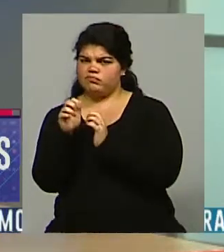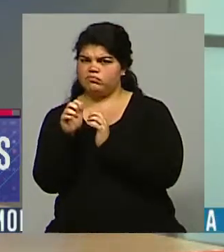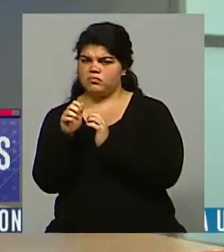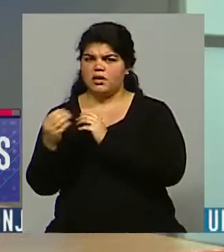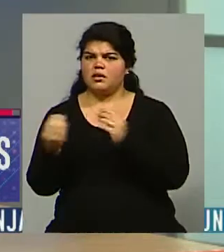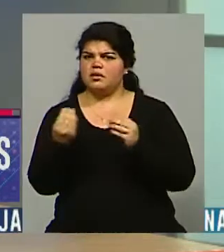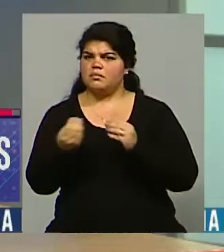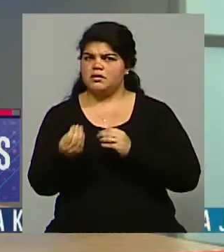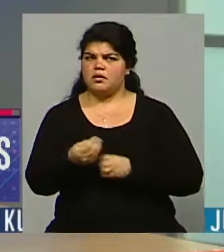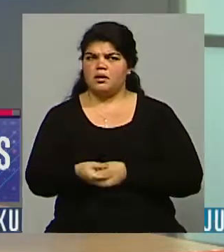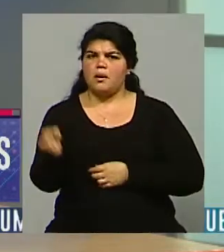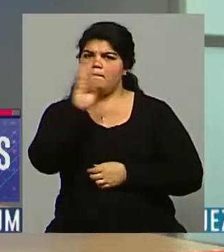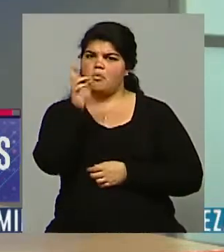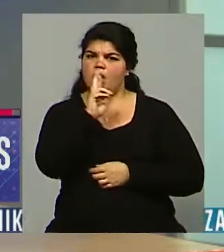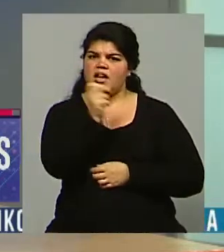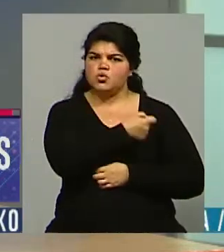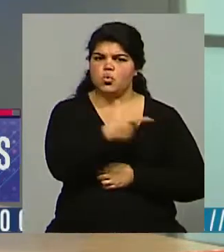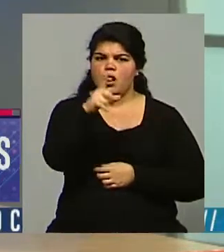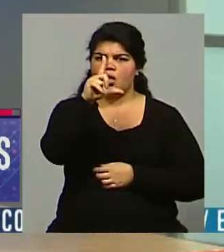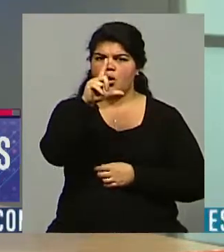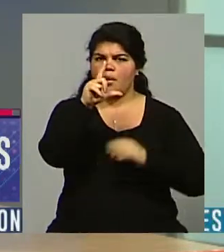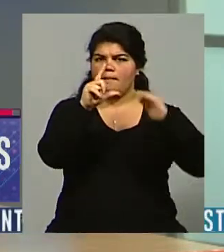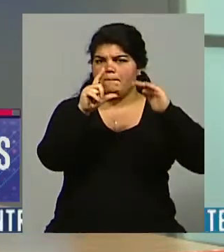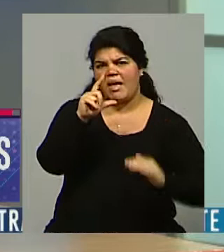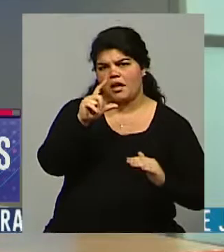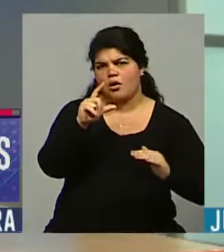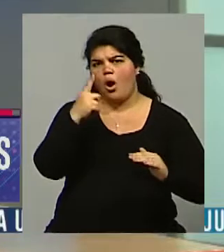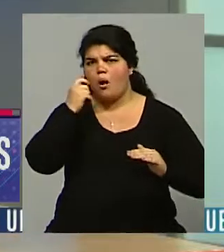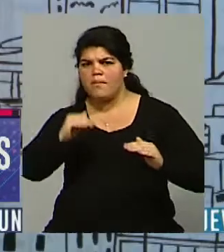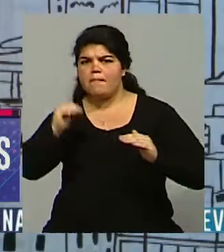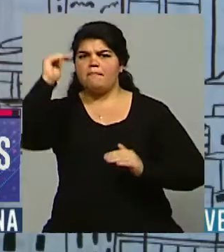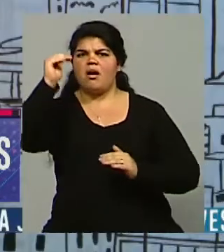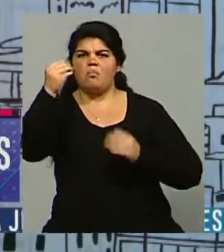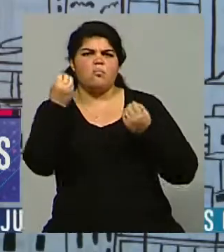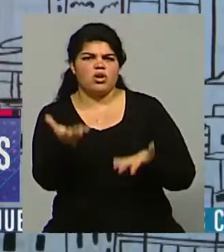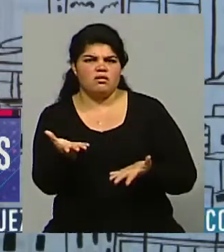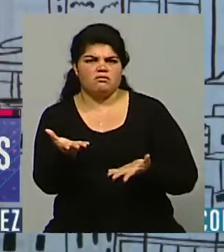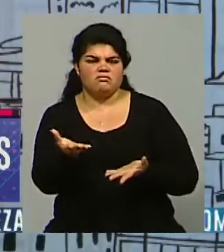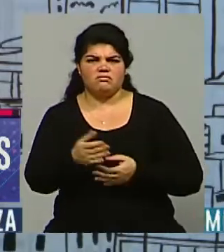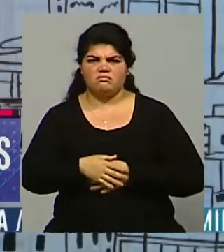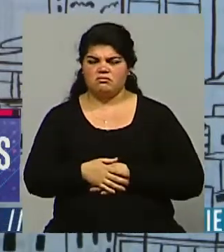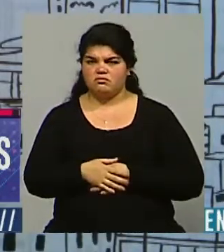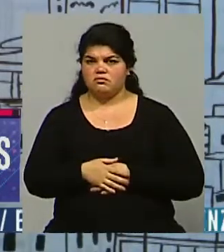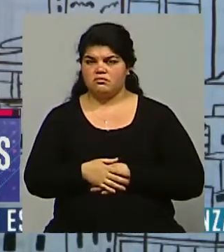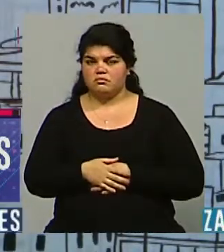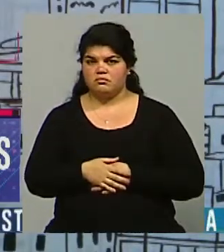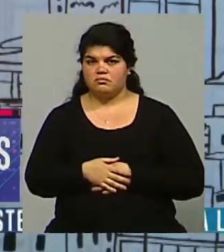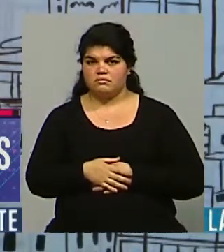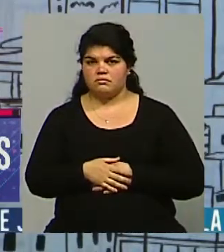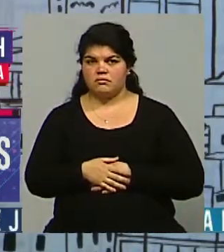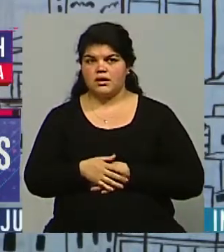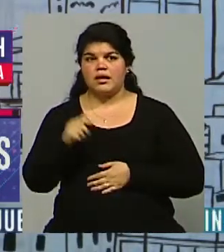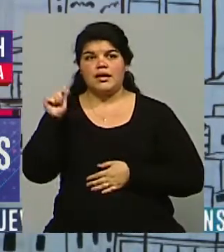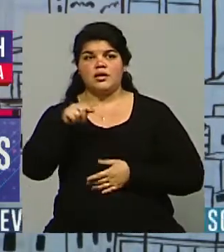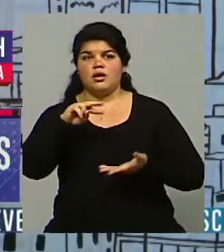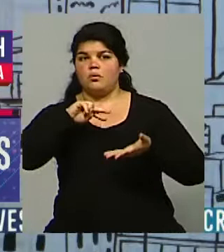pida menos salario cuando le preguntan eso en una encuesta laboral. Mira, en realidad tiene que ver con una